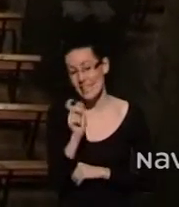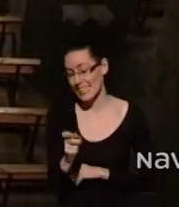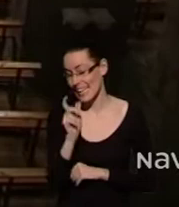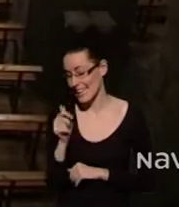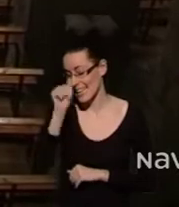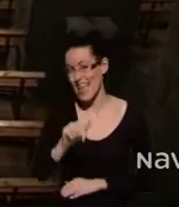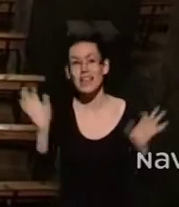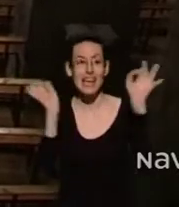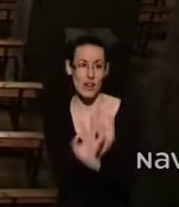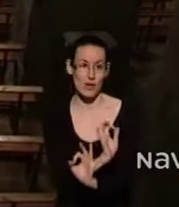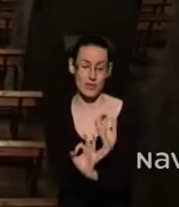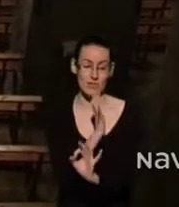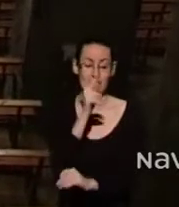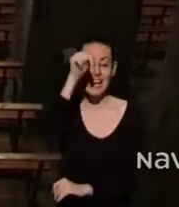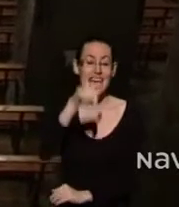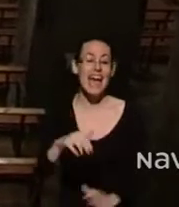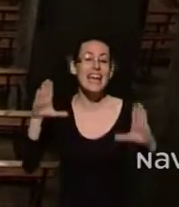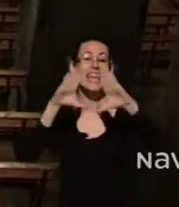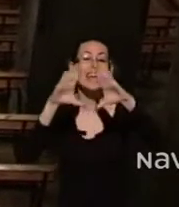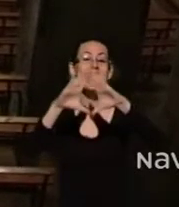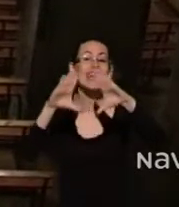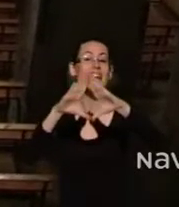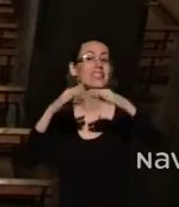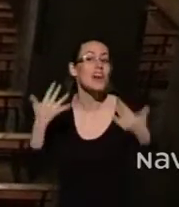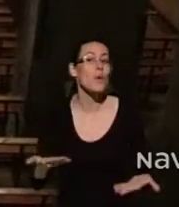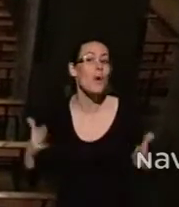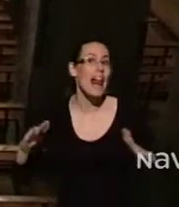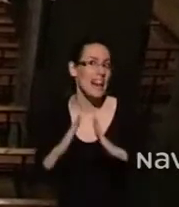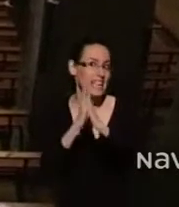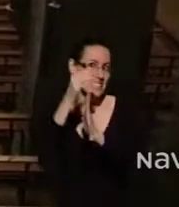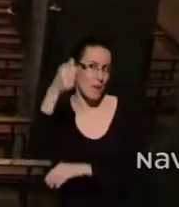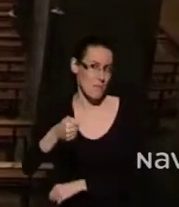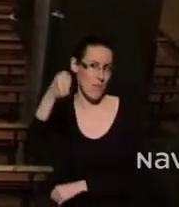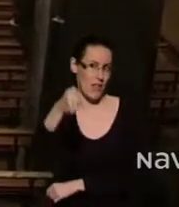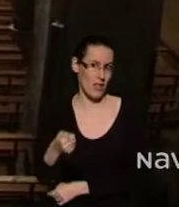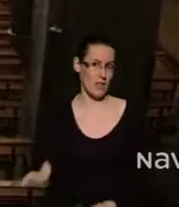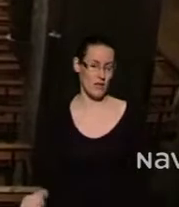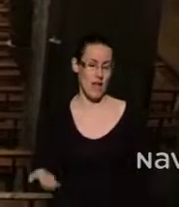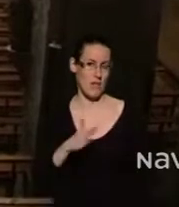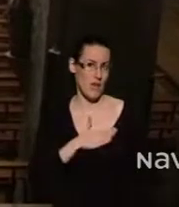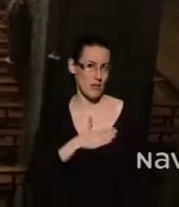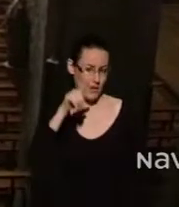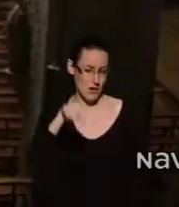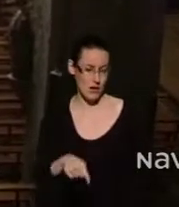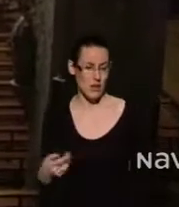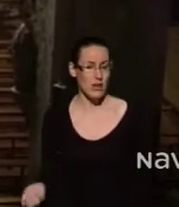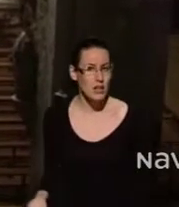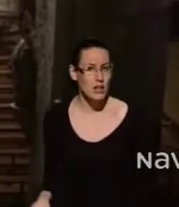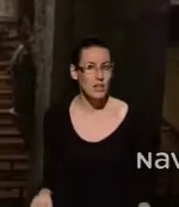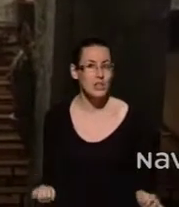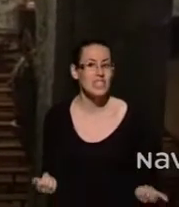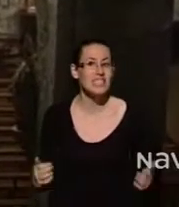conocimiento. La parroquia esta es parroquia de San Pedro, que es el patrón de la parroquia. Entonces San Pedro